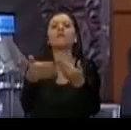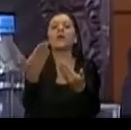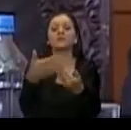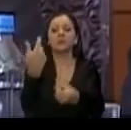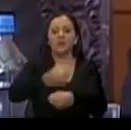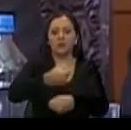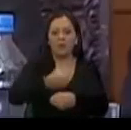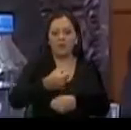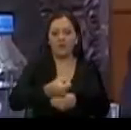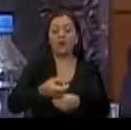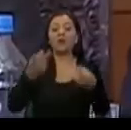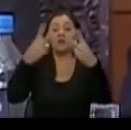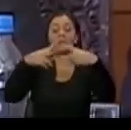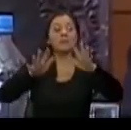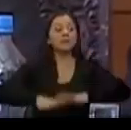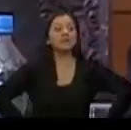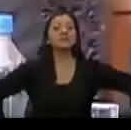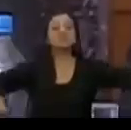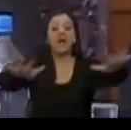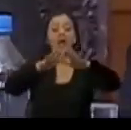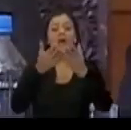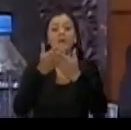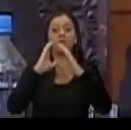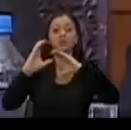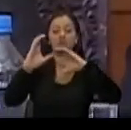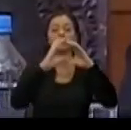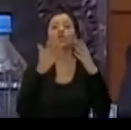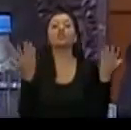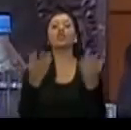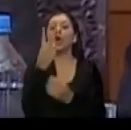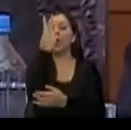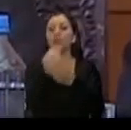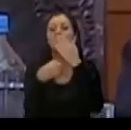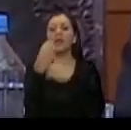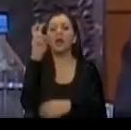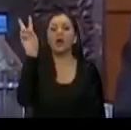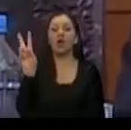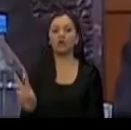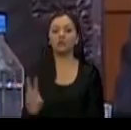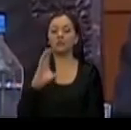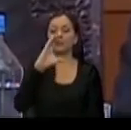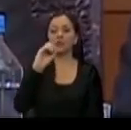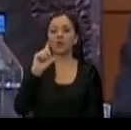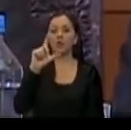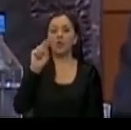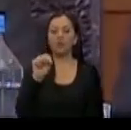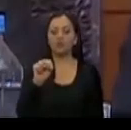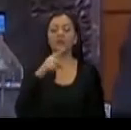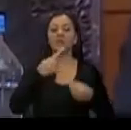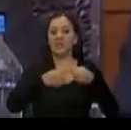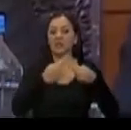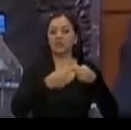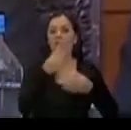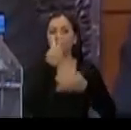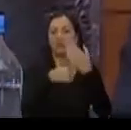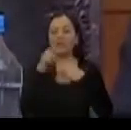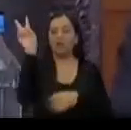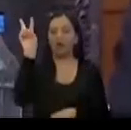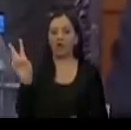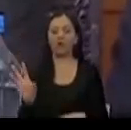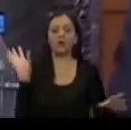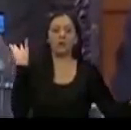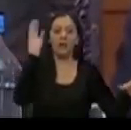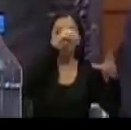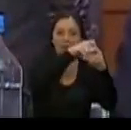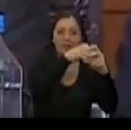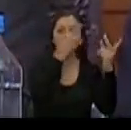de prensa en Hilton Colón, en Quito, que va a ser como el centro máster de prensa, pero también van a haber centros